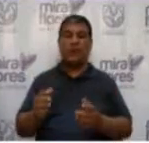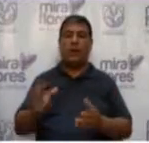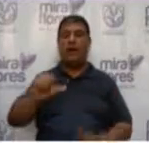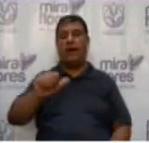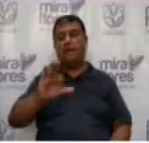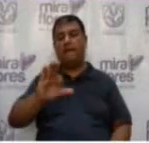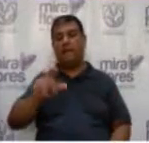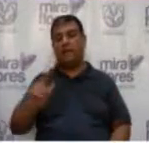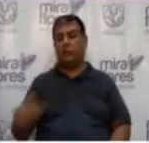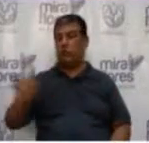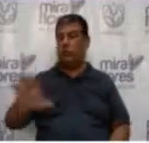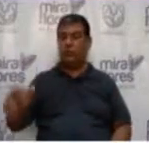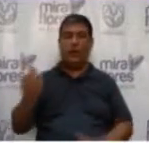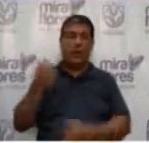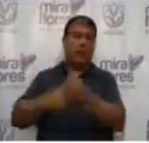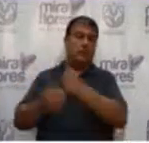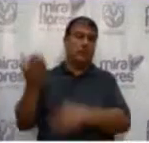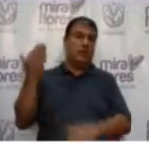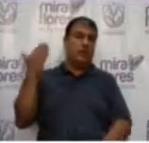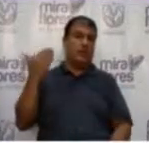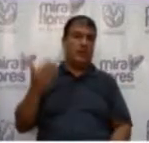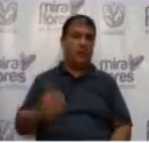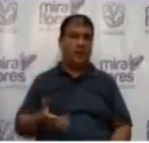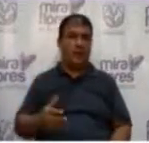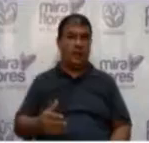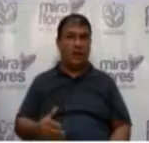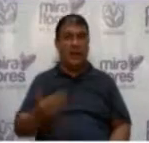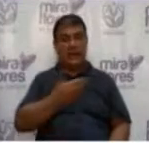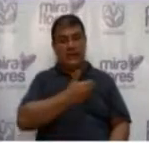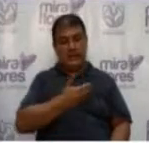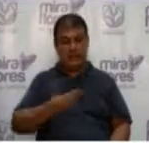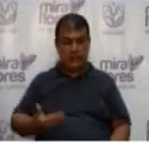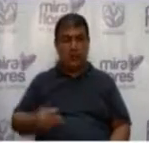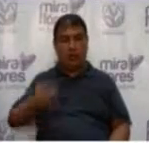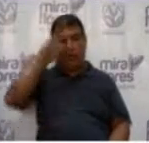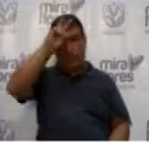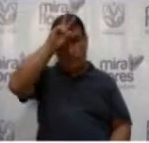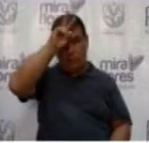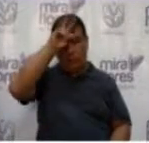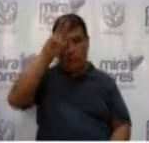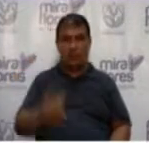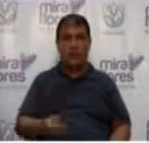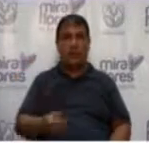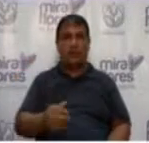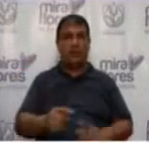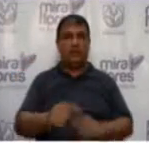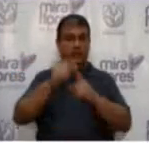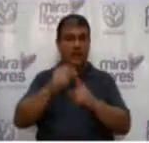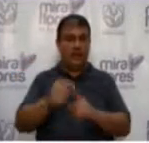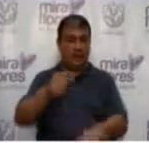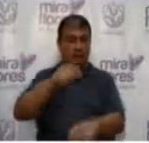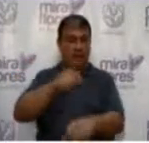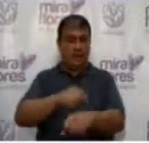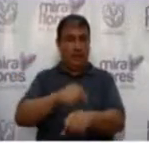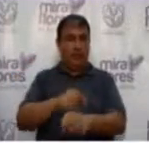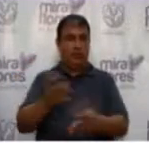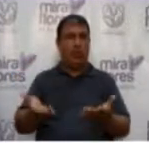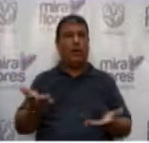uso hace algunos años atrás al Estado peruano, concretamente en ese